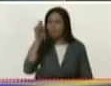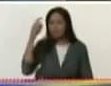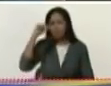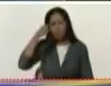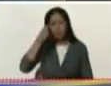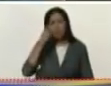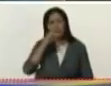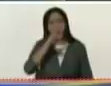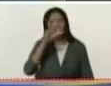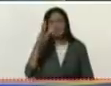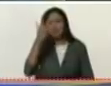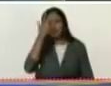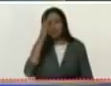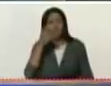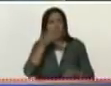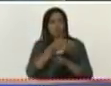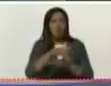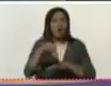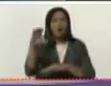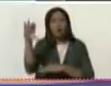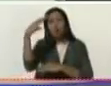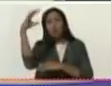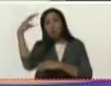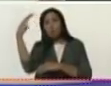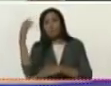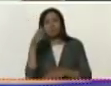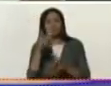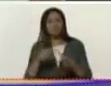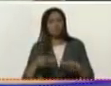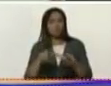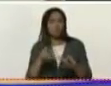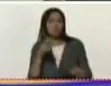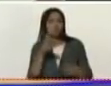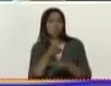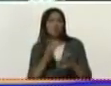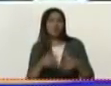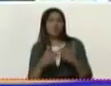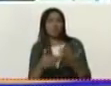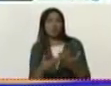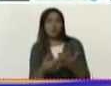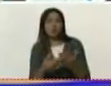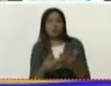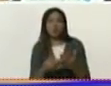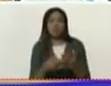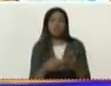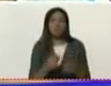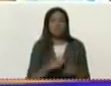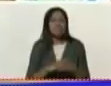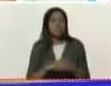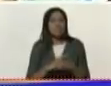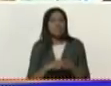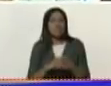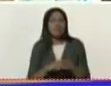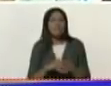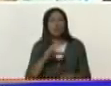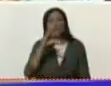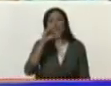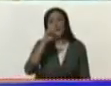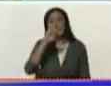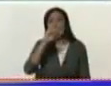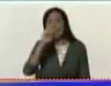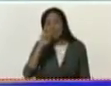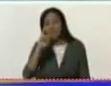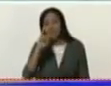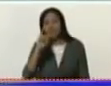febrero? Hacia Colombia. En Colombia los llevaron y los tuvieron un largo tiempo, en Cali, en